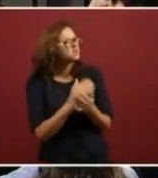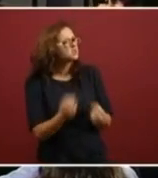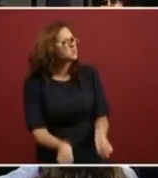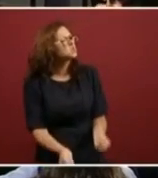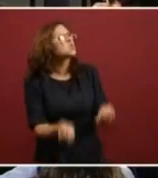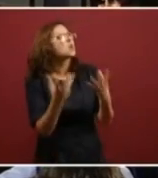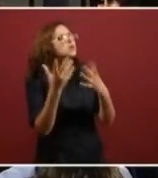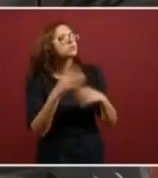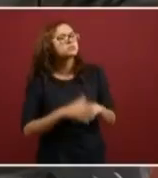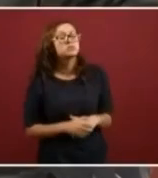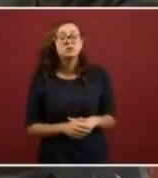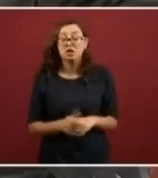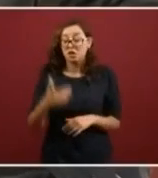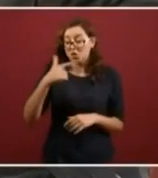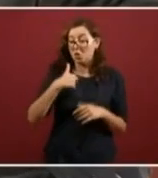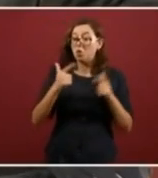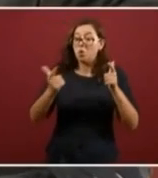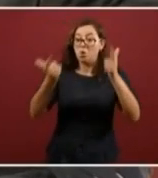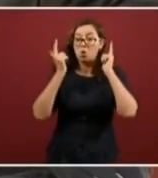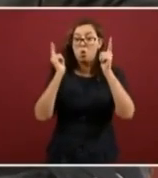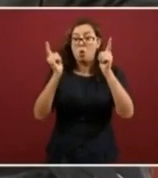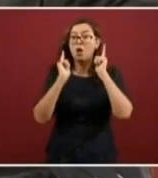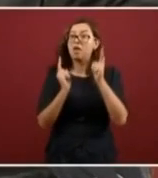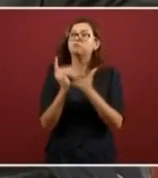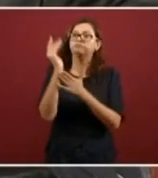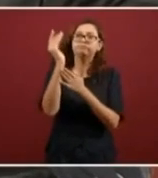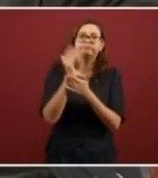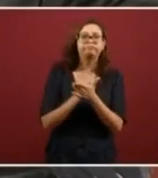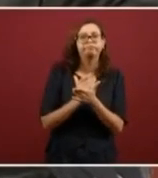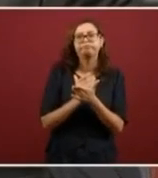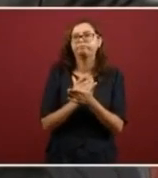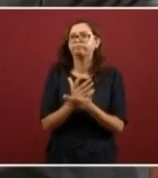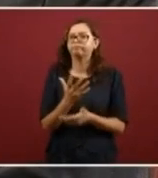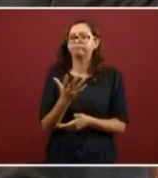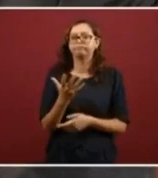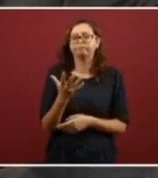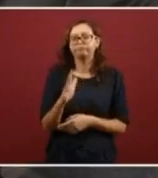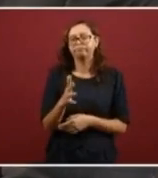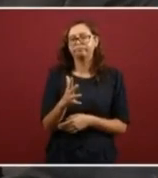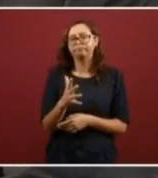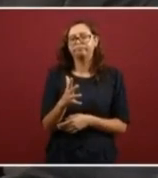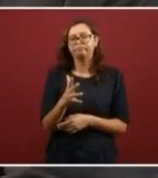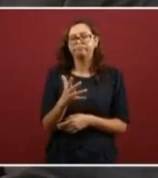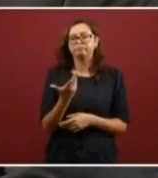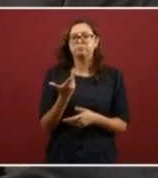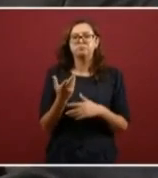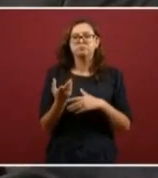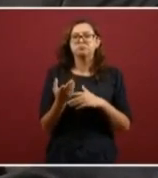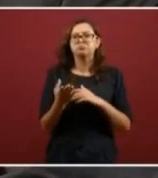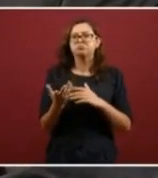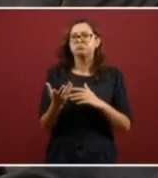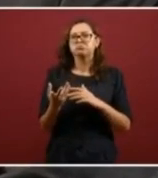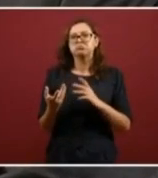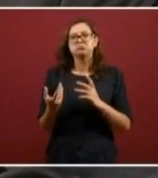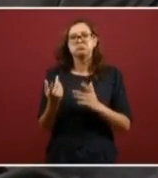que logremos reducir la producción en básicos,